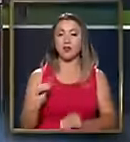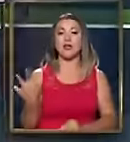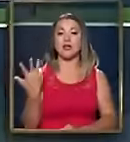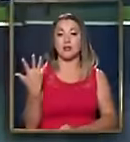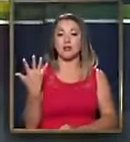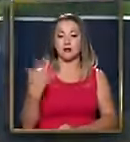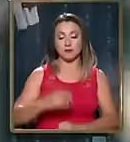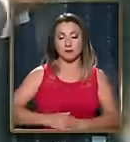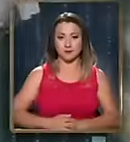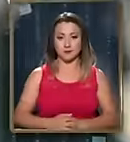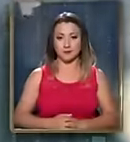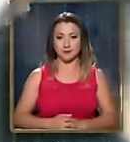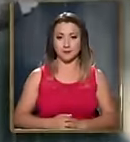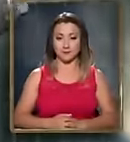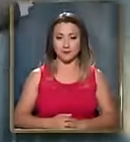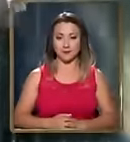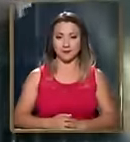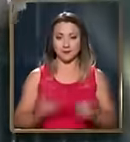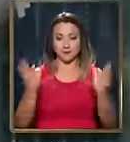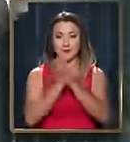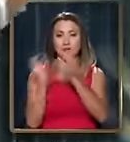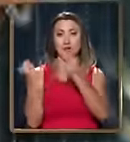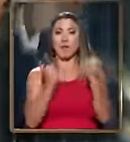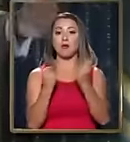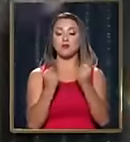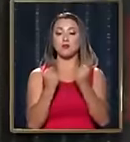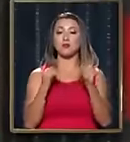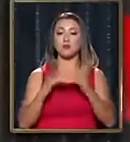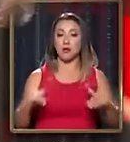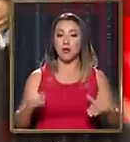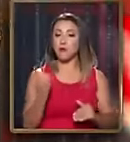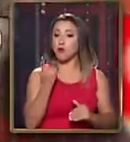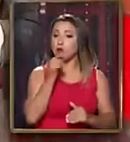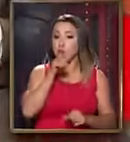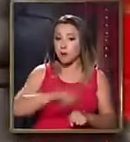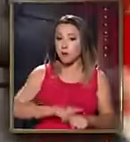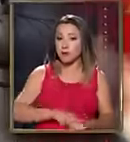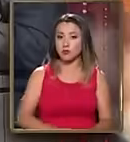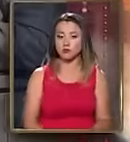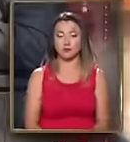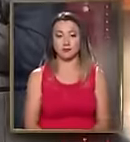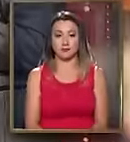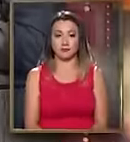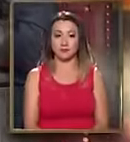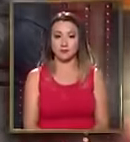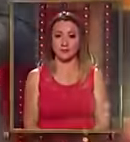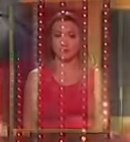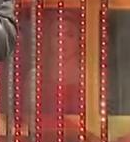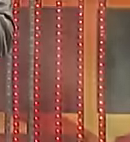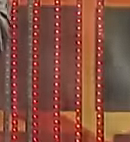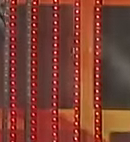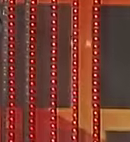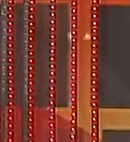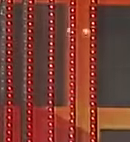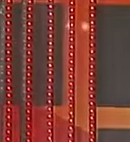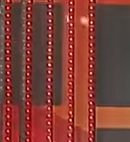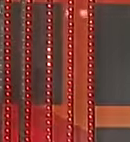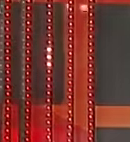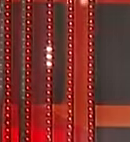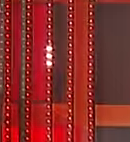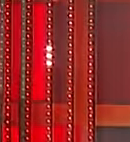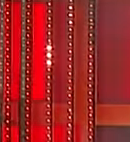Vergara. Un fuerte aplauso. Nosotros nos vamos a separar por unos minutos, pero ya viene la competencia internacional